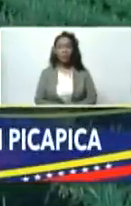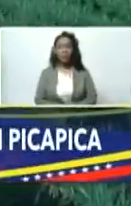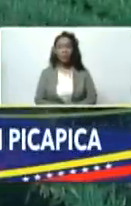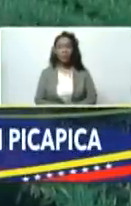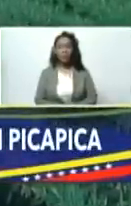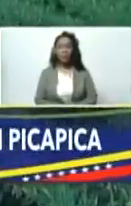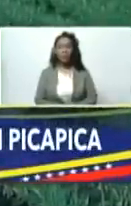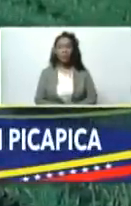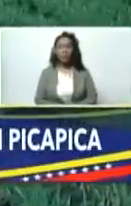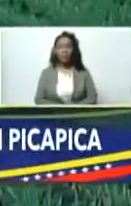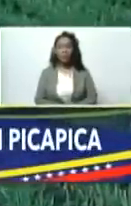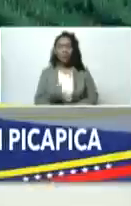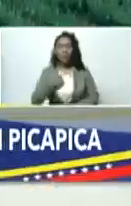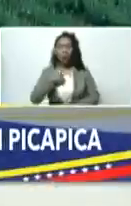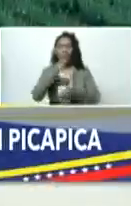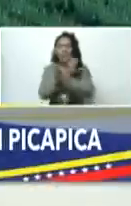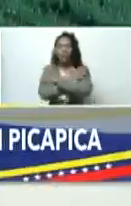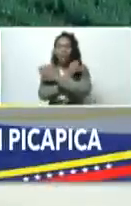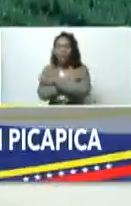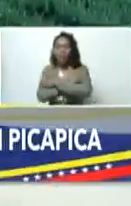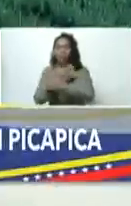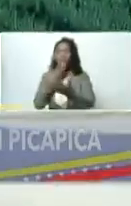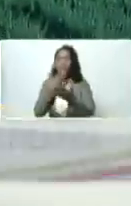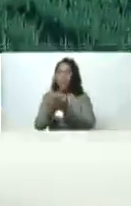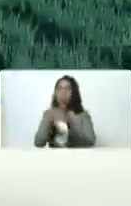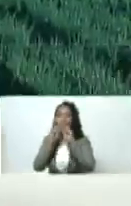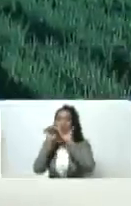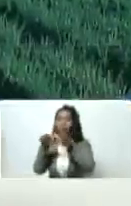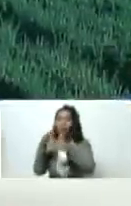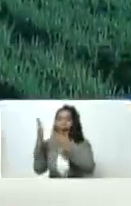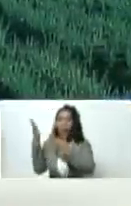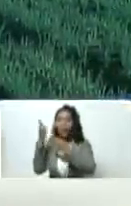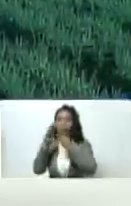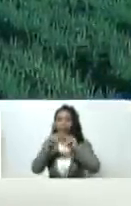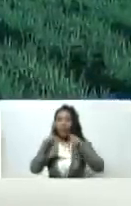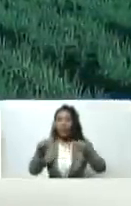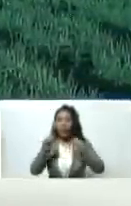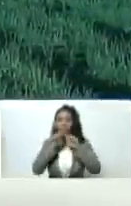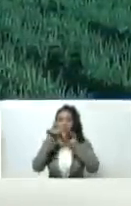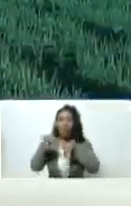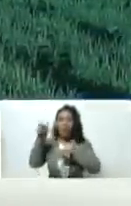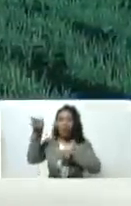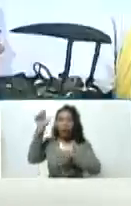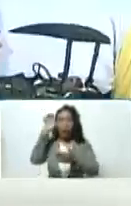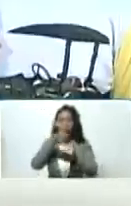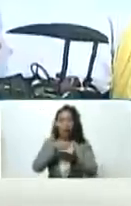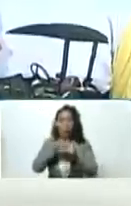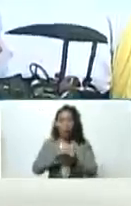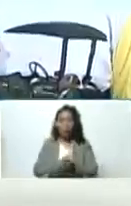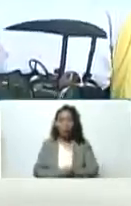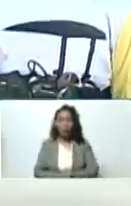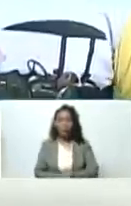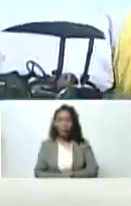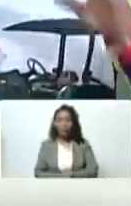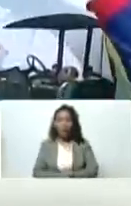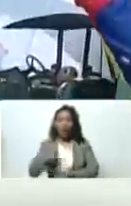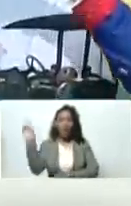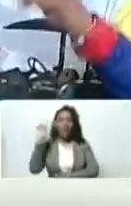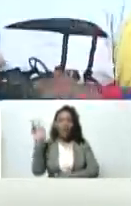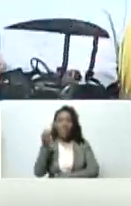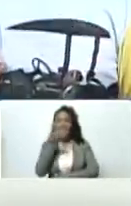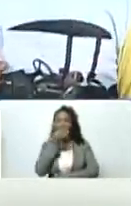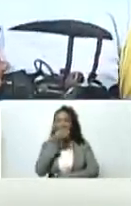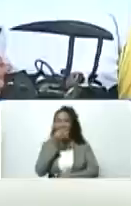te felicito pido las bendiciones para esta tierra bendita del agua la venezuela verde